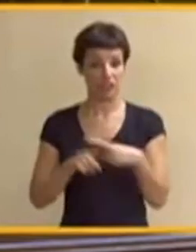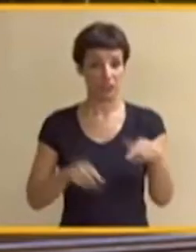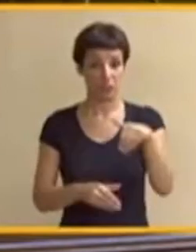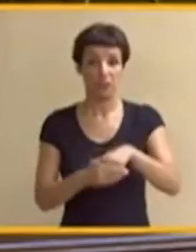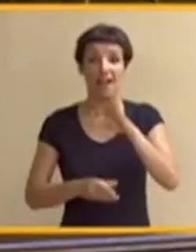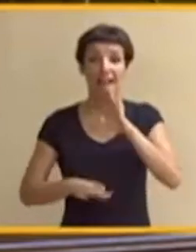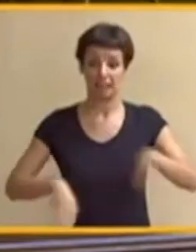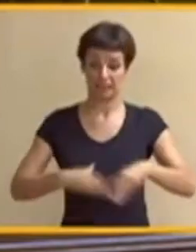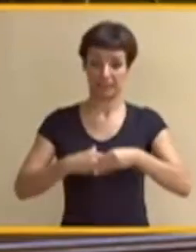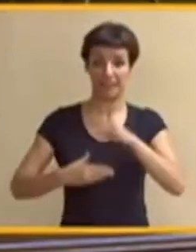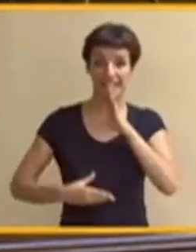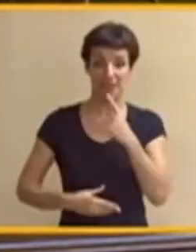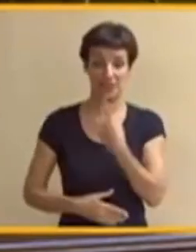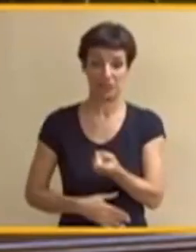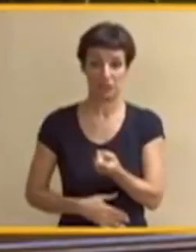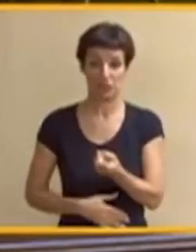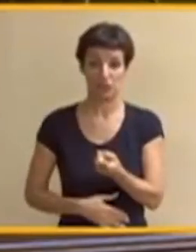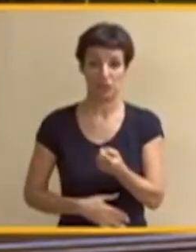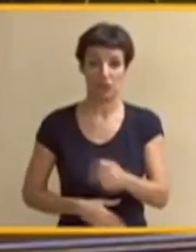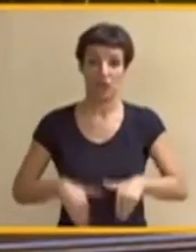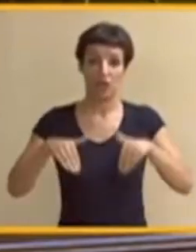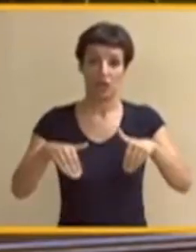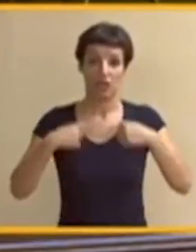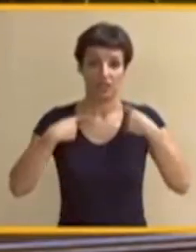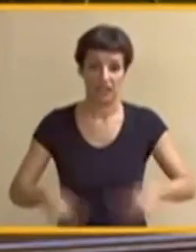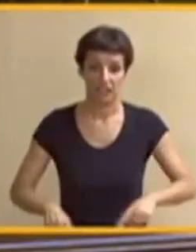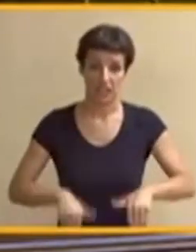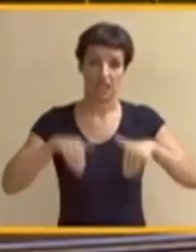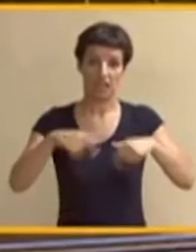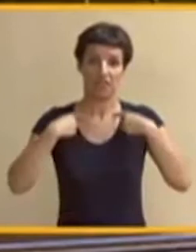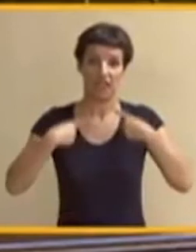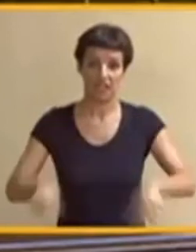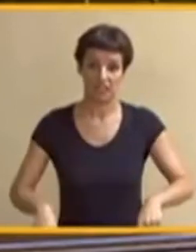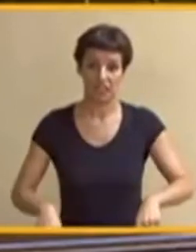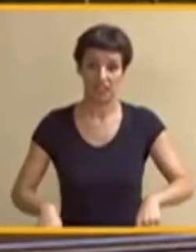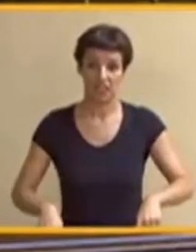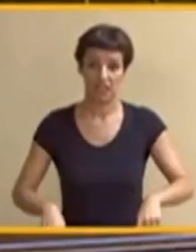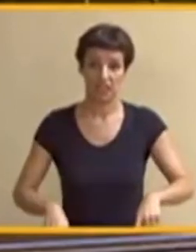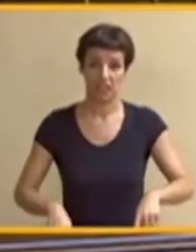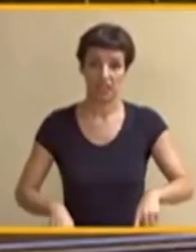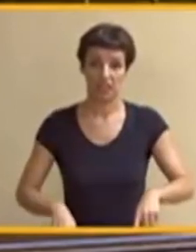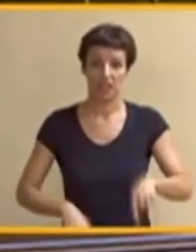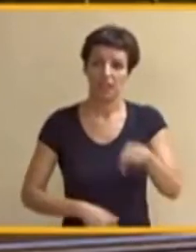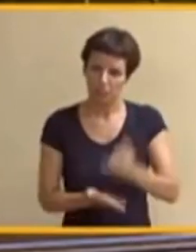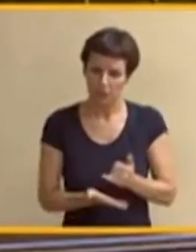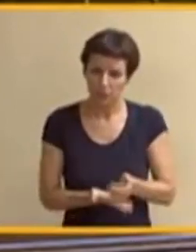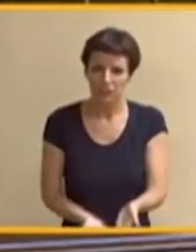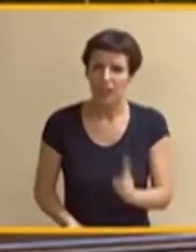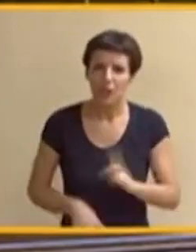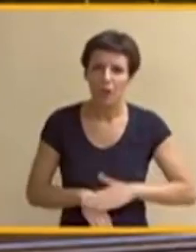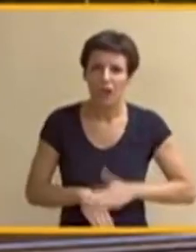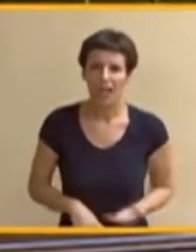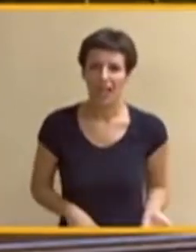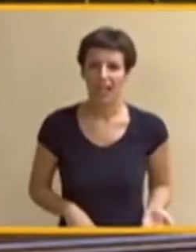un momento. Y han fracasado. ¿Por qué no probamos esta? ¿Por qué no probamos esta?